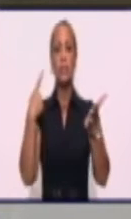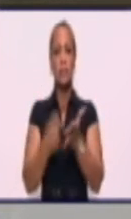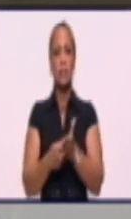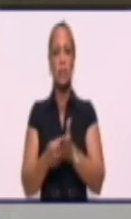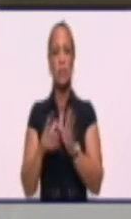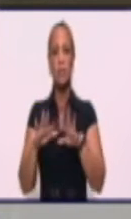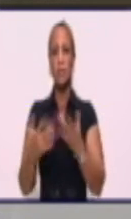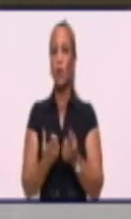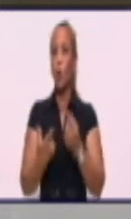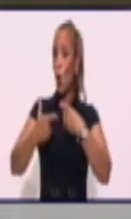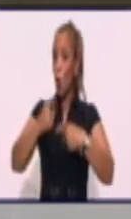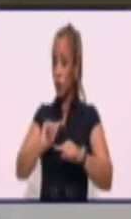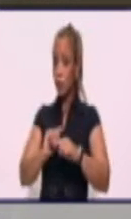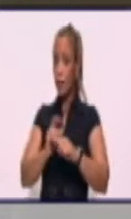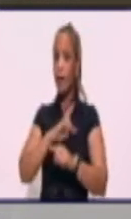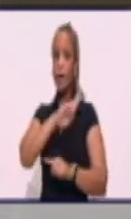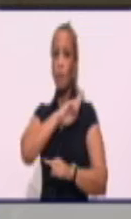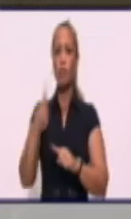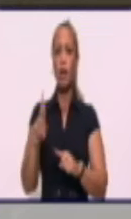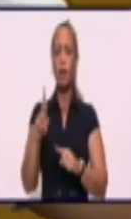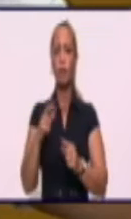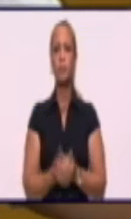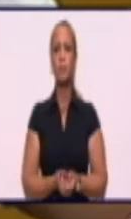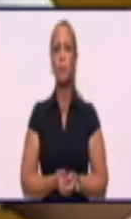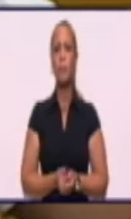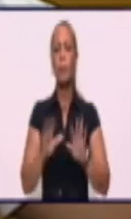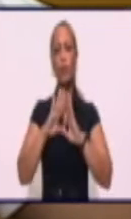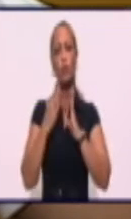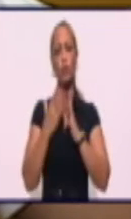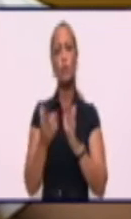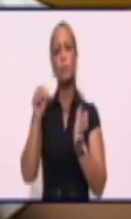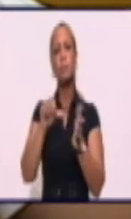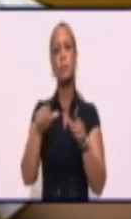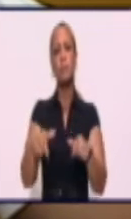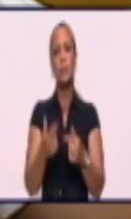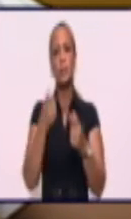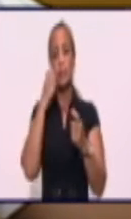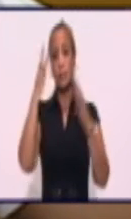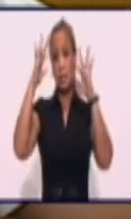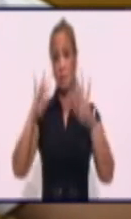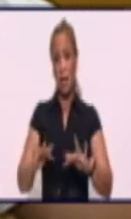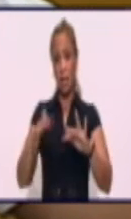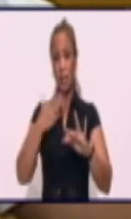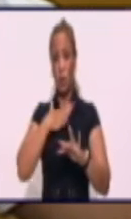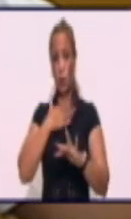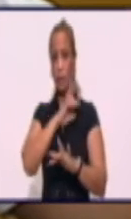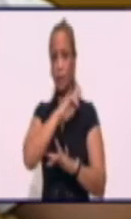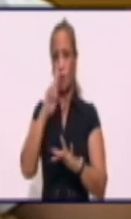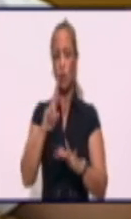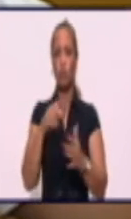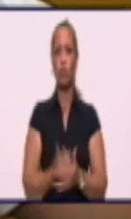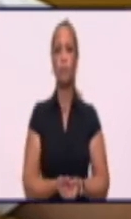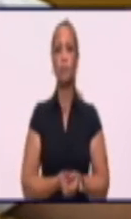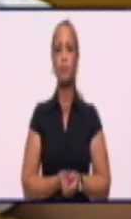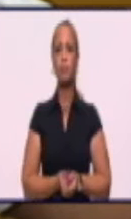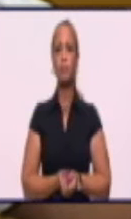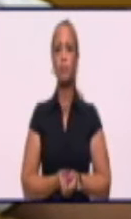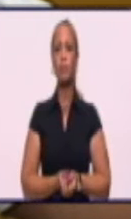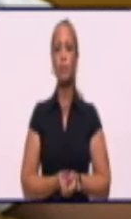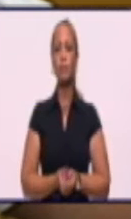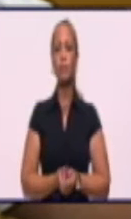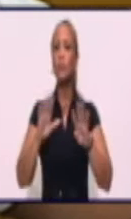grupúsculos contrarrevolucionarios que hoy intentan empañar la imagen de nuestra revolución. Bueno, nosotros, cada una de